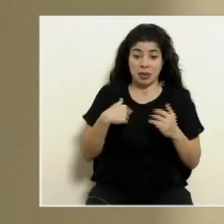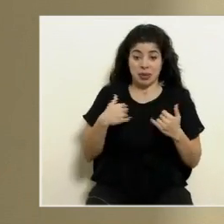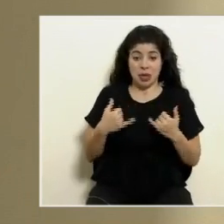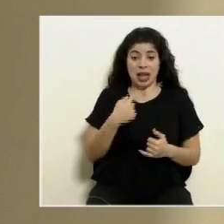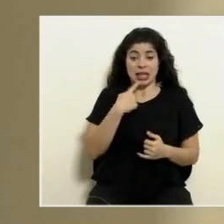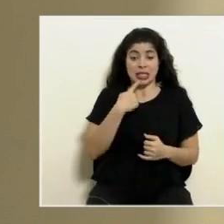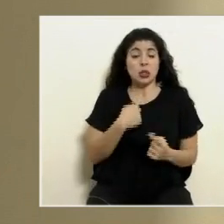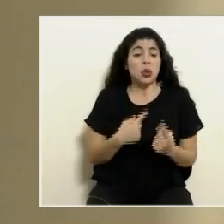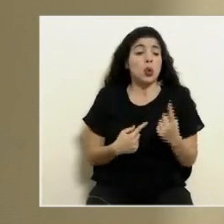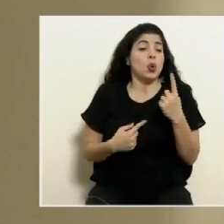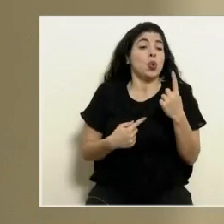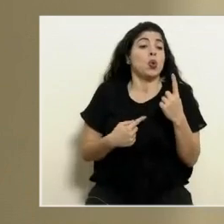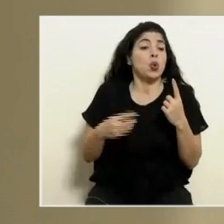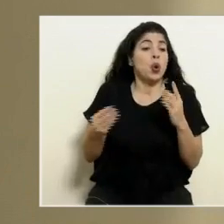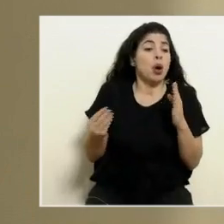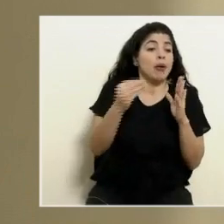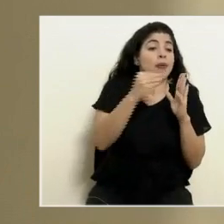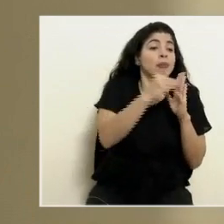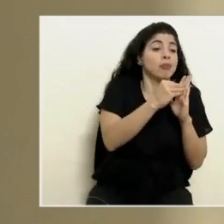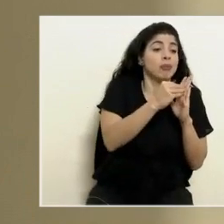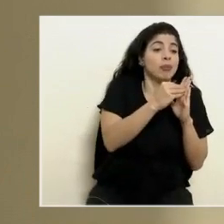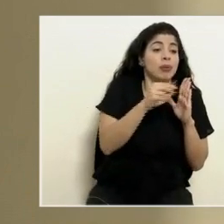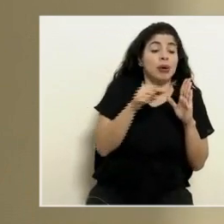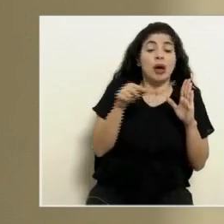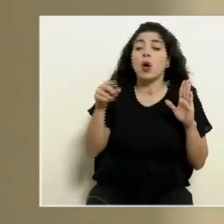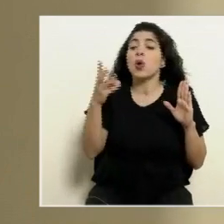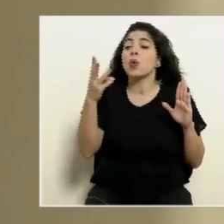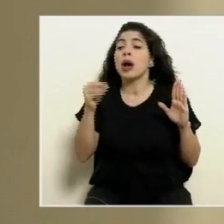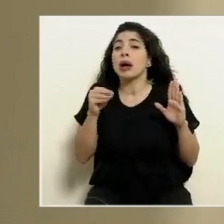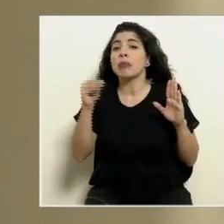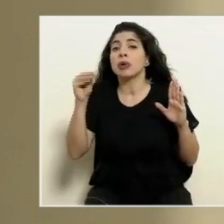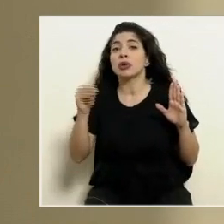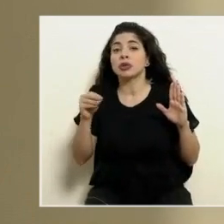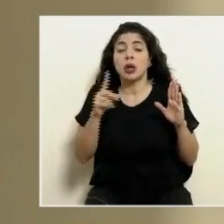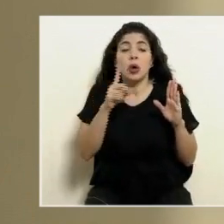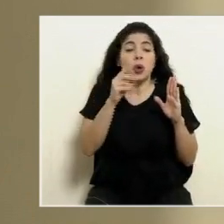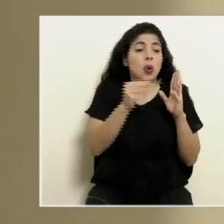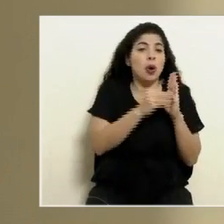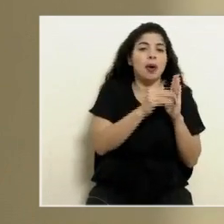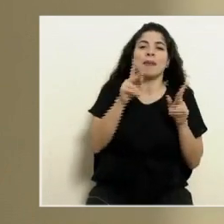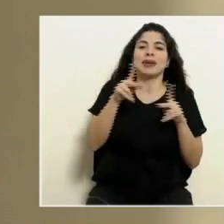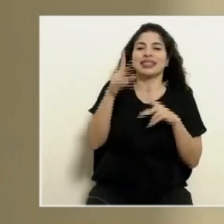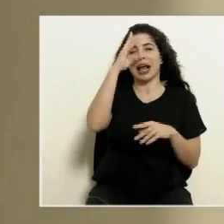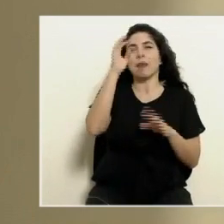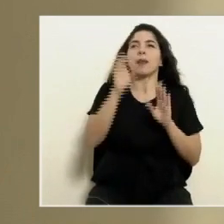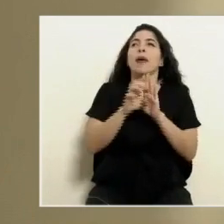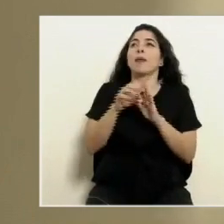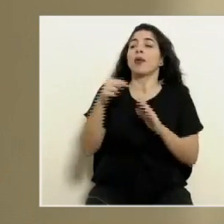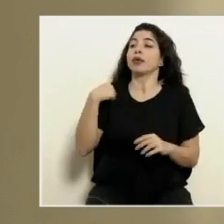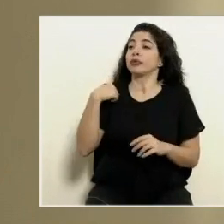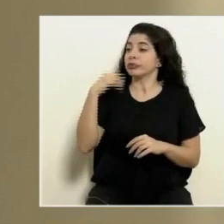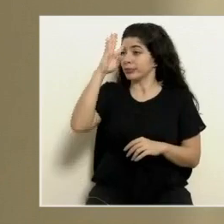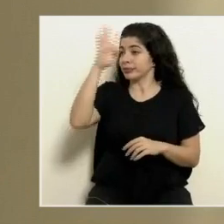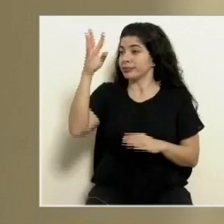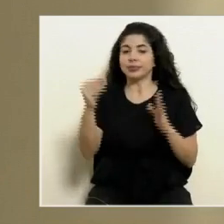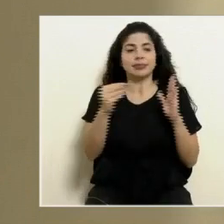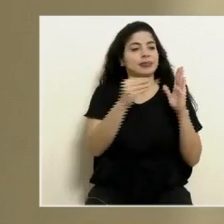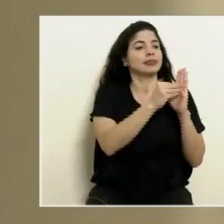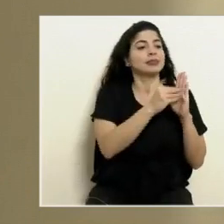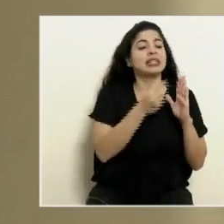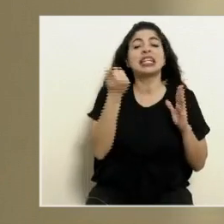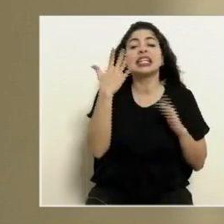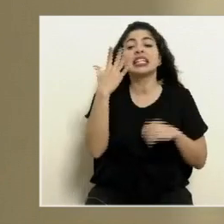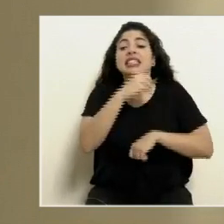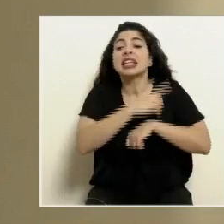una medida desagregada, porque las medidas tampoco se toman como secuencialmente, ¿verdad? Como que yo digo, voy a aplicar esta medida, voy a medirla en 15